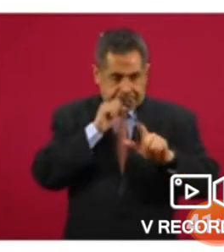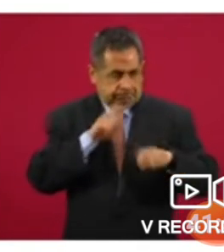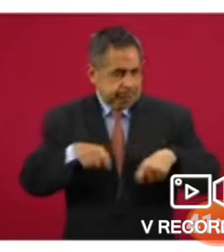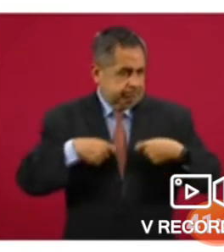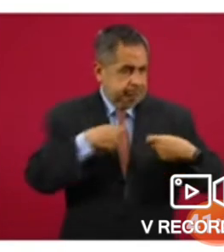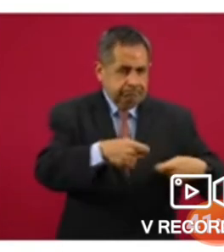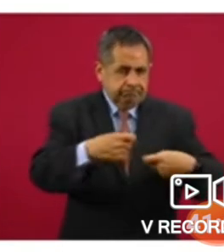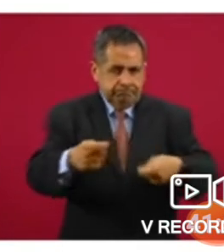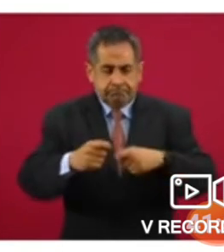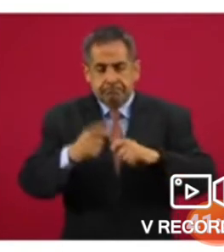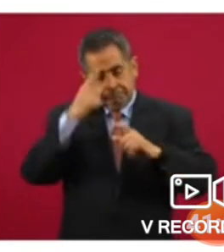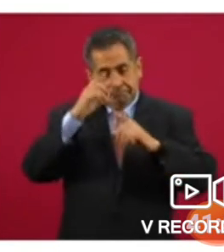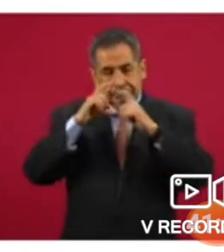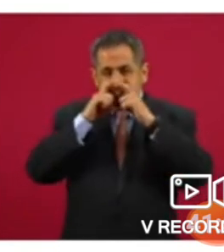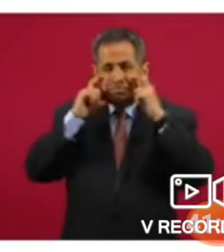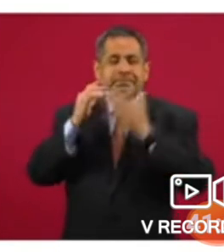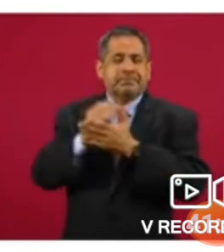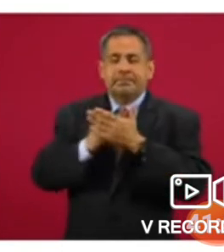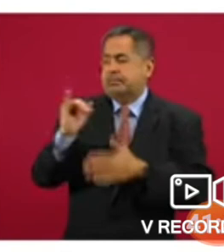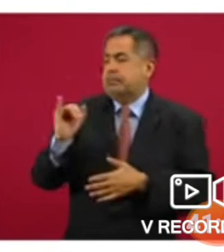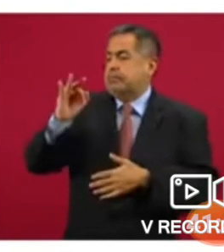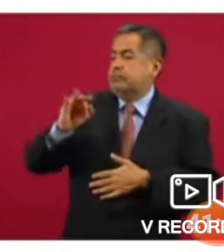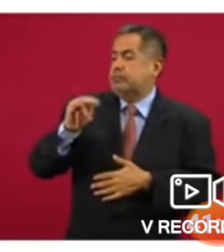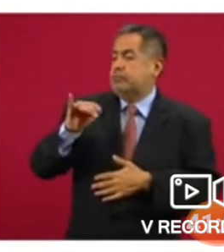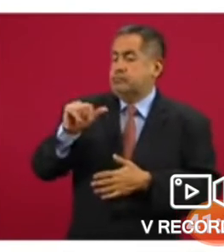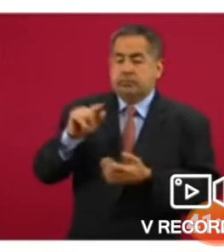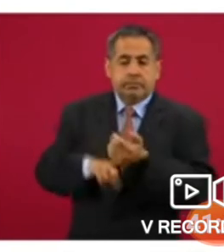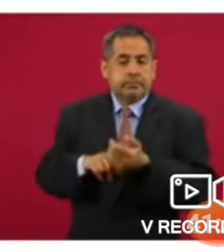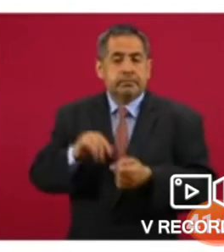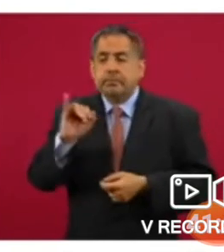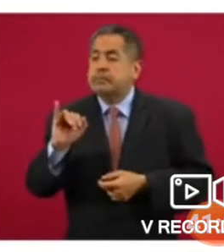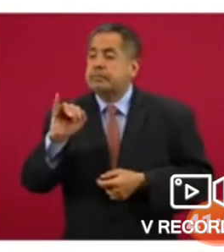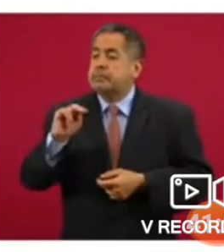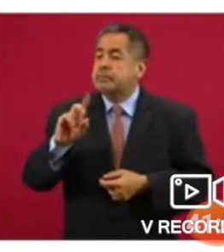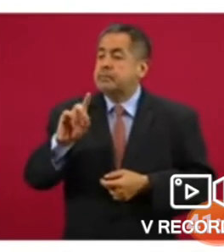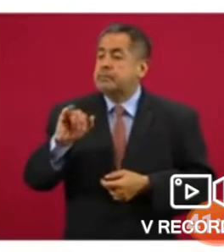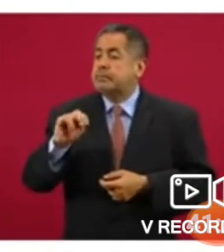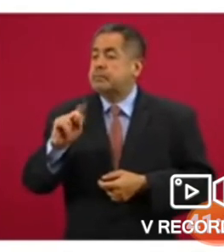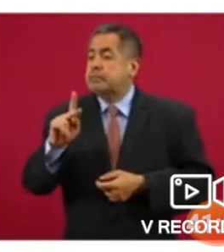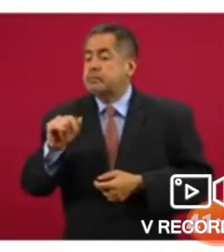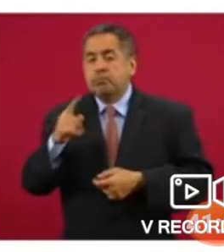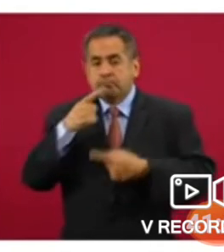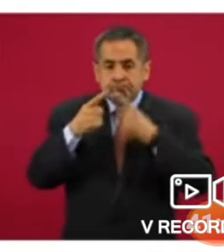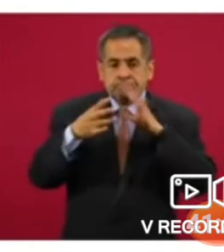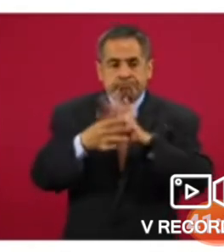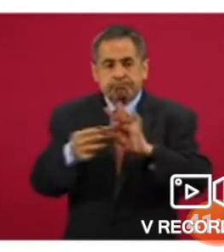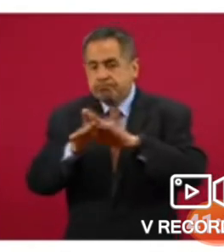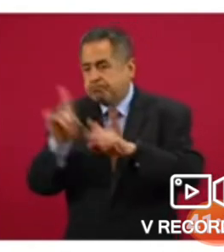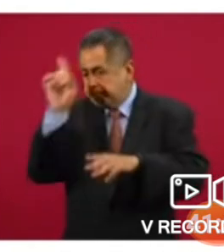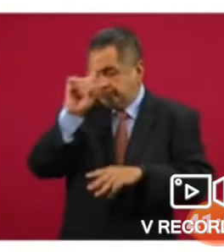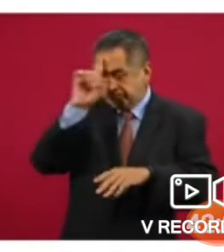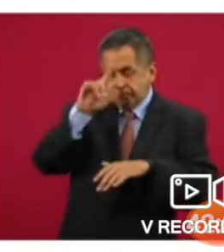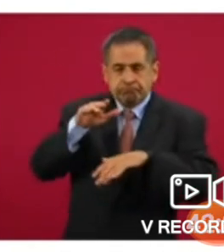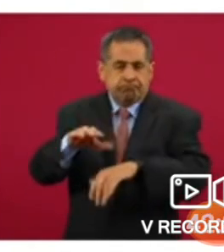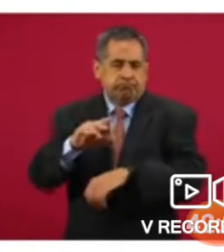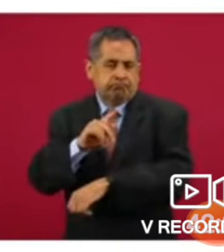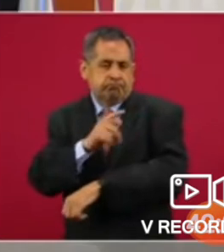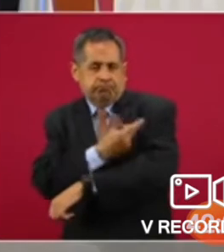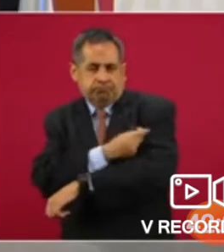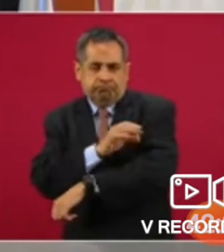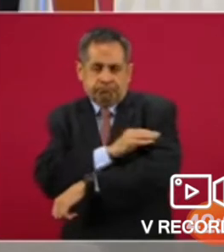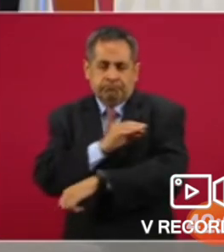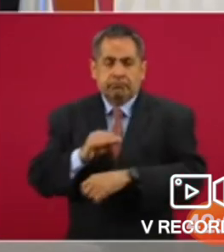contra la influenza, que es muy importante, y en Indianápolis, pláticas sobre la importancia de la vacunación, porque hay quien pone